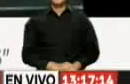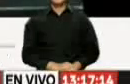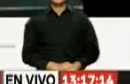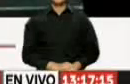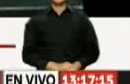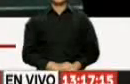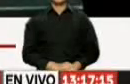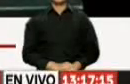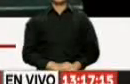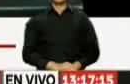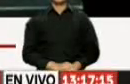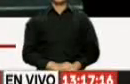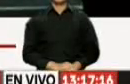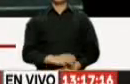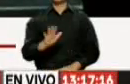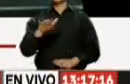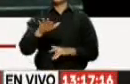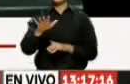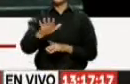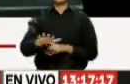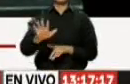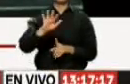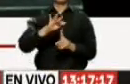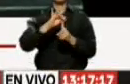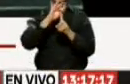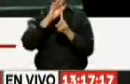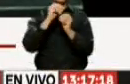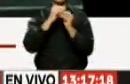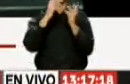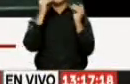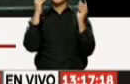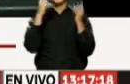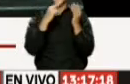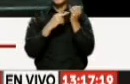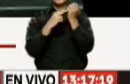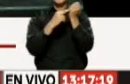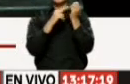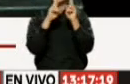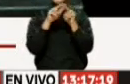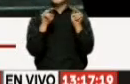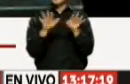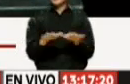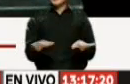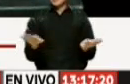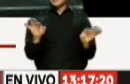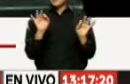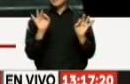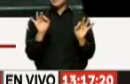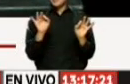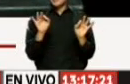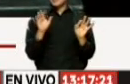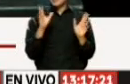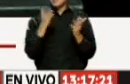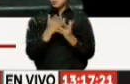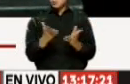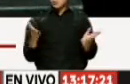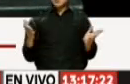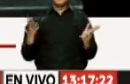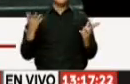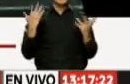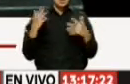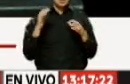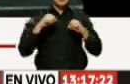Nuestro mar ha sido bendecido con una amplia gama de recursos naturales, los que adecuadamente